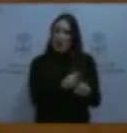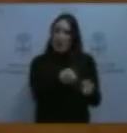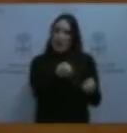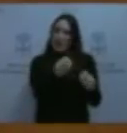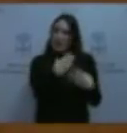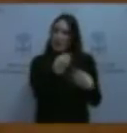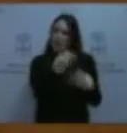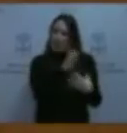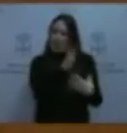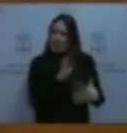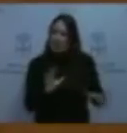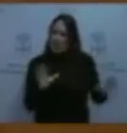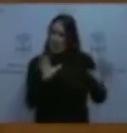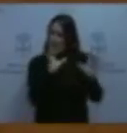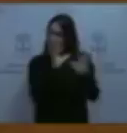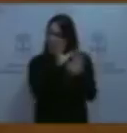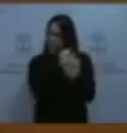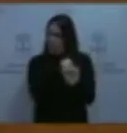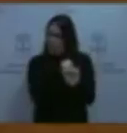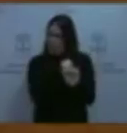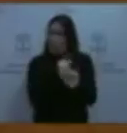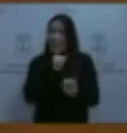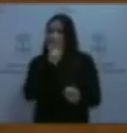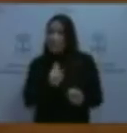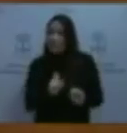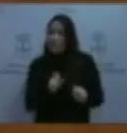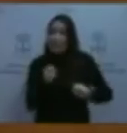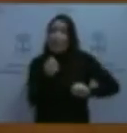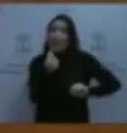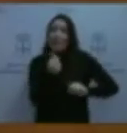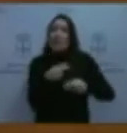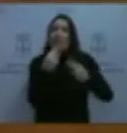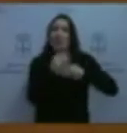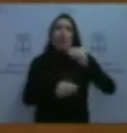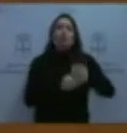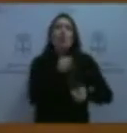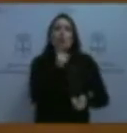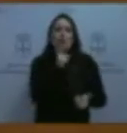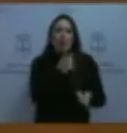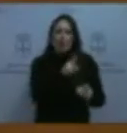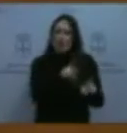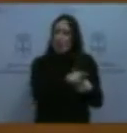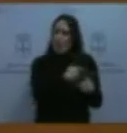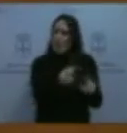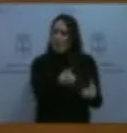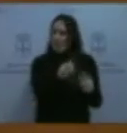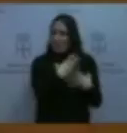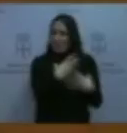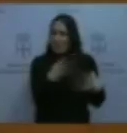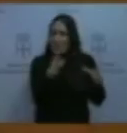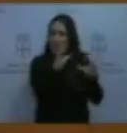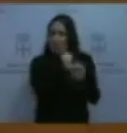información sobre el uso que la Fundación hace de esos fondos públicos. Le pedimos explicaciones al respecto, le pido que hoy, por favor, lo